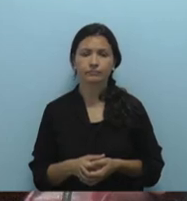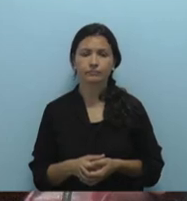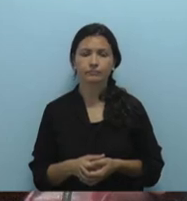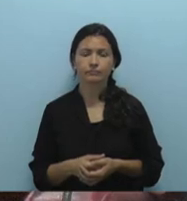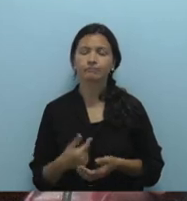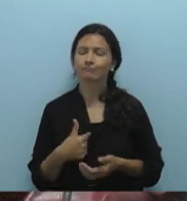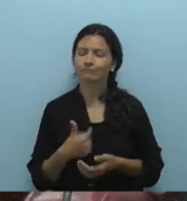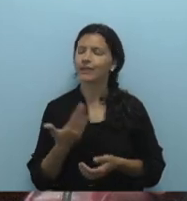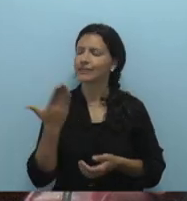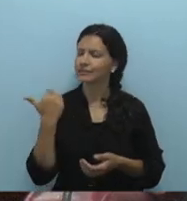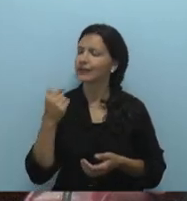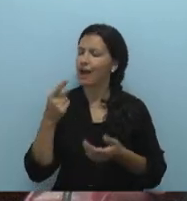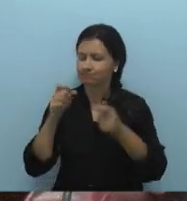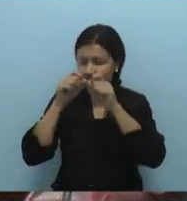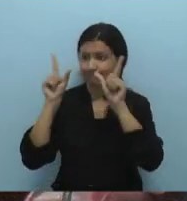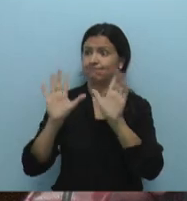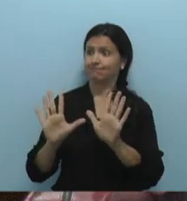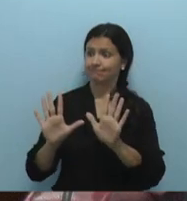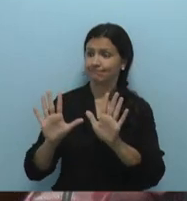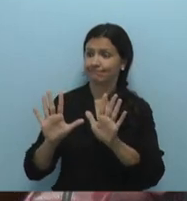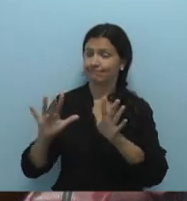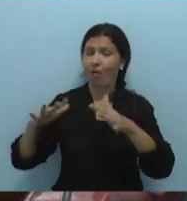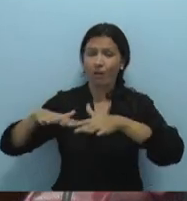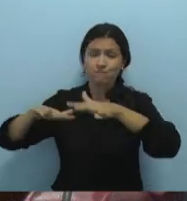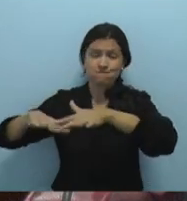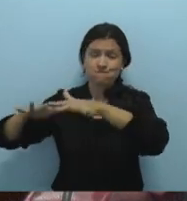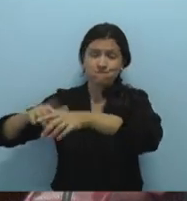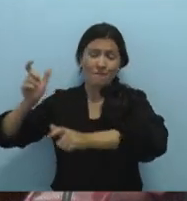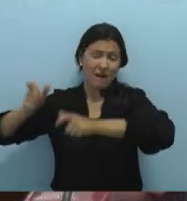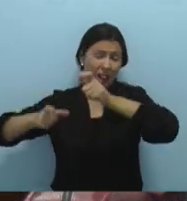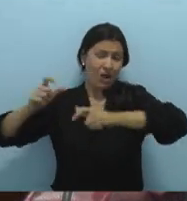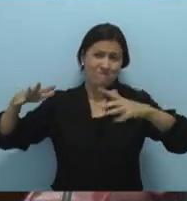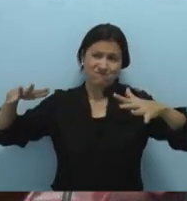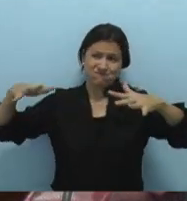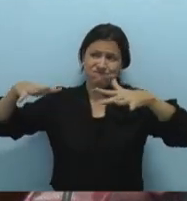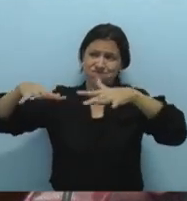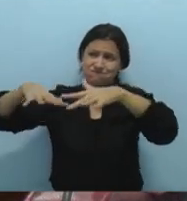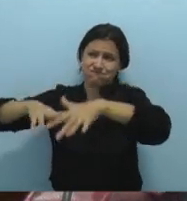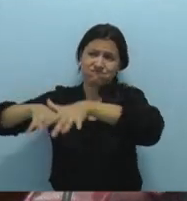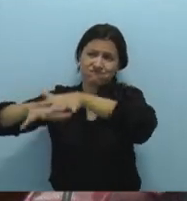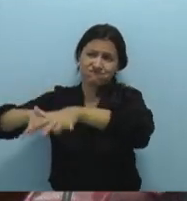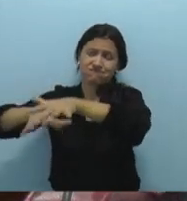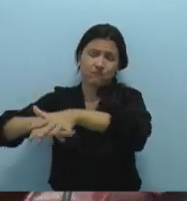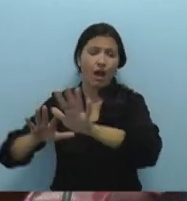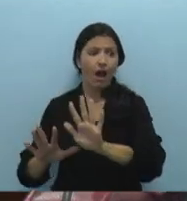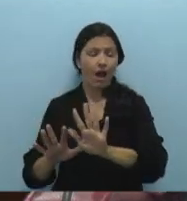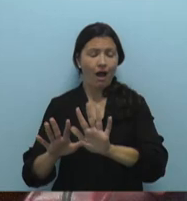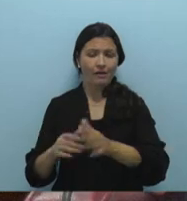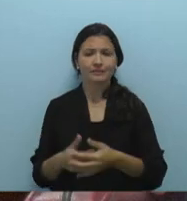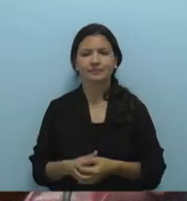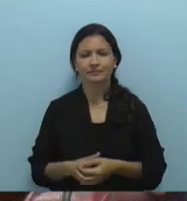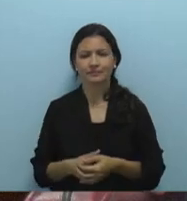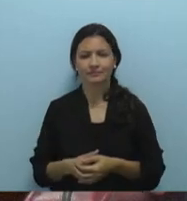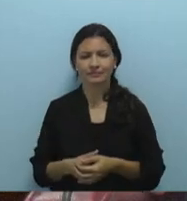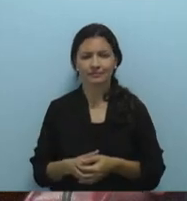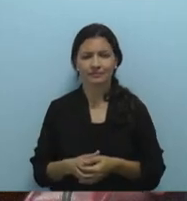que yo ayer me sorprendí por la masividad y la contundencia de la marcha. Ninguno de los organizadores